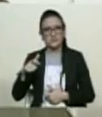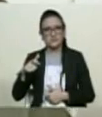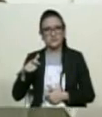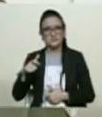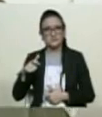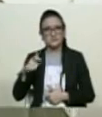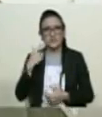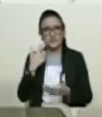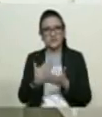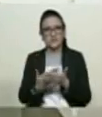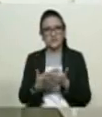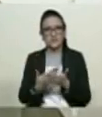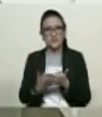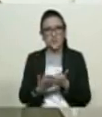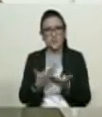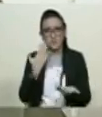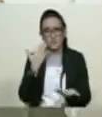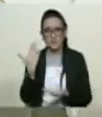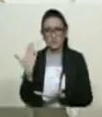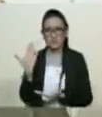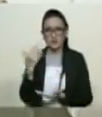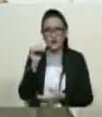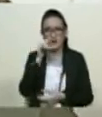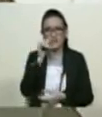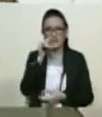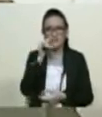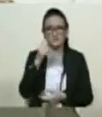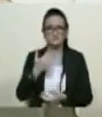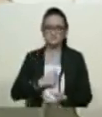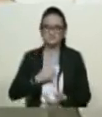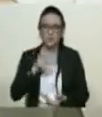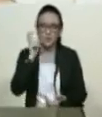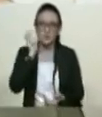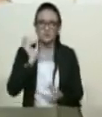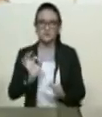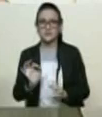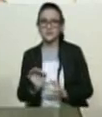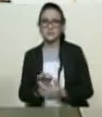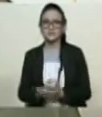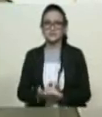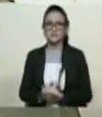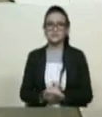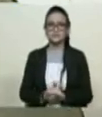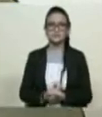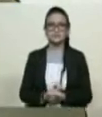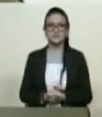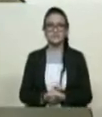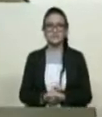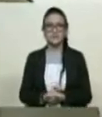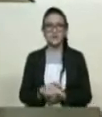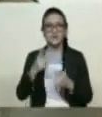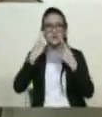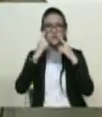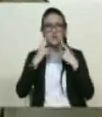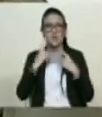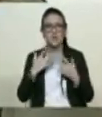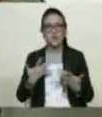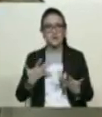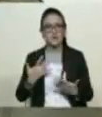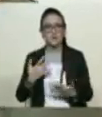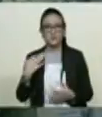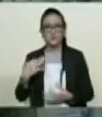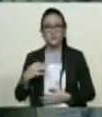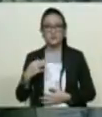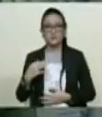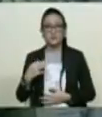el testimonio que tenemos allí grabado. Una lástima que no se escucha. Ella es muy dramática porque llora,